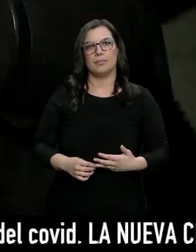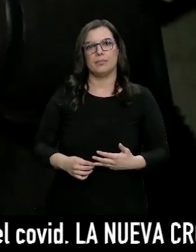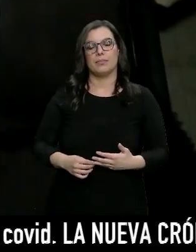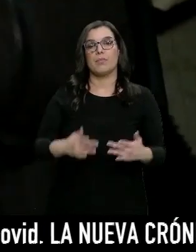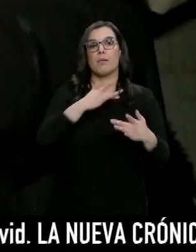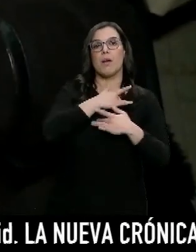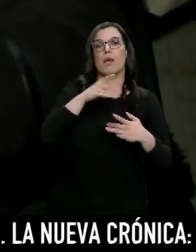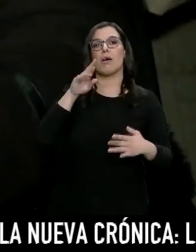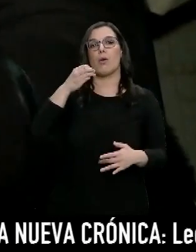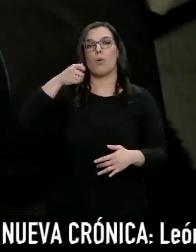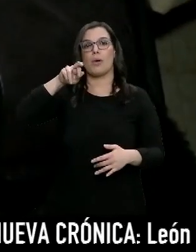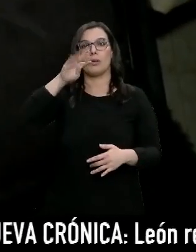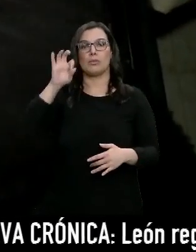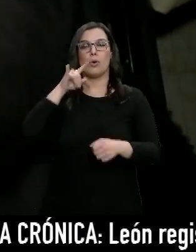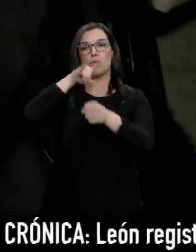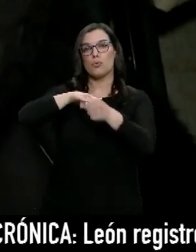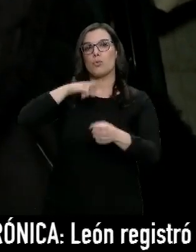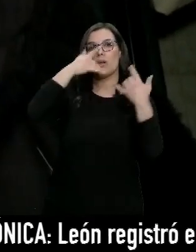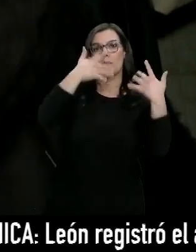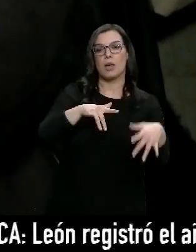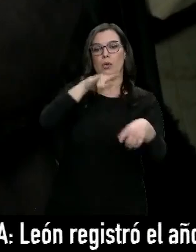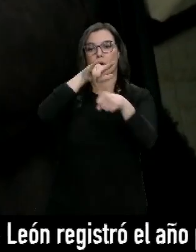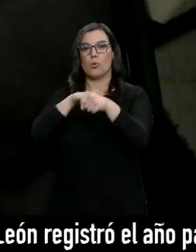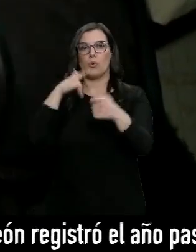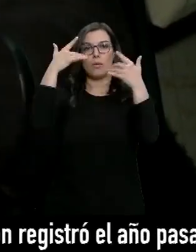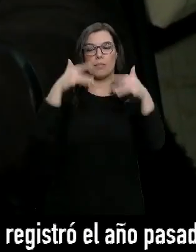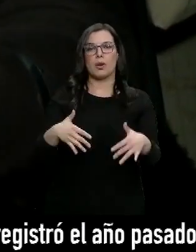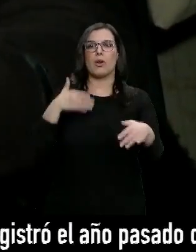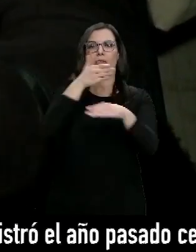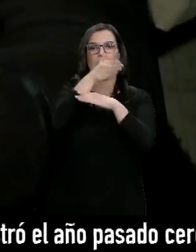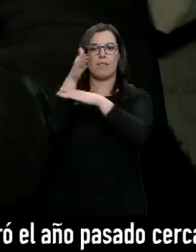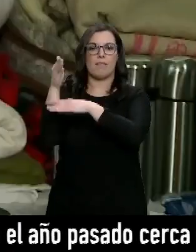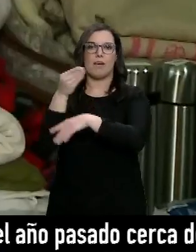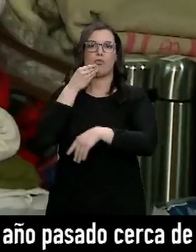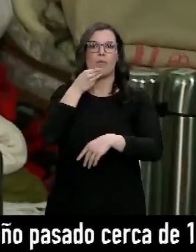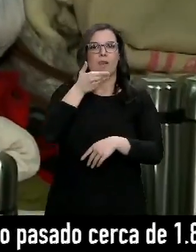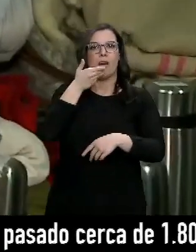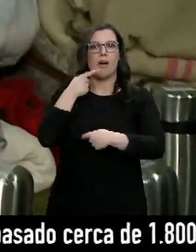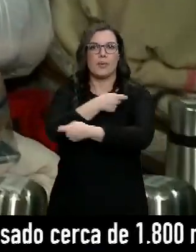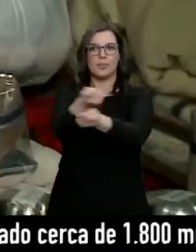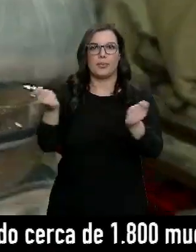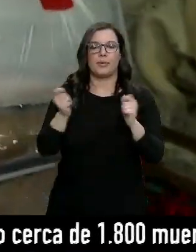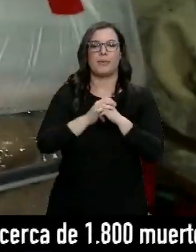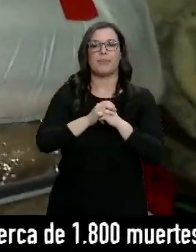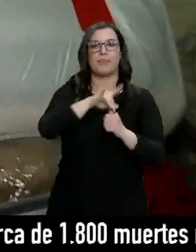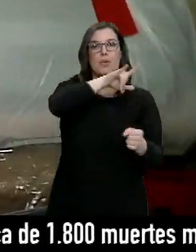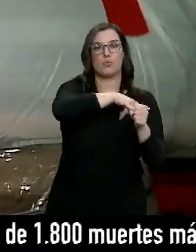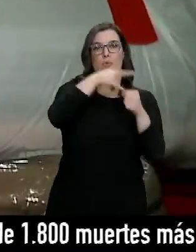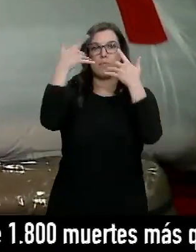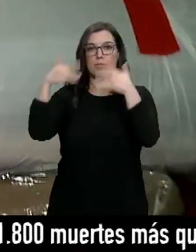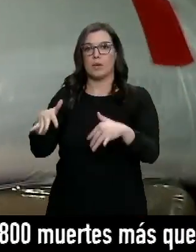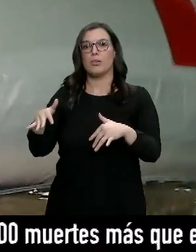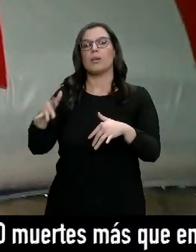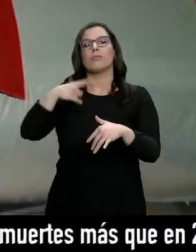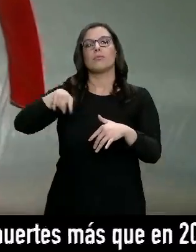María y Roberto llevan cada lunes y miércoles noche comida caliente a las personas sin hogar. Lunes y los miércoles salimos de